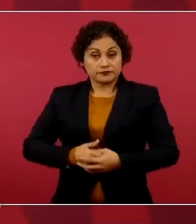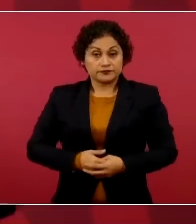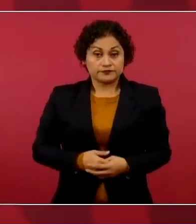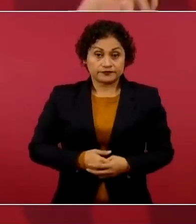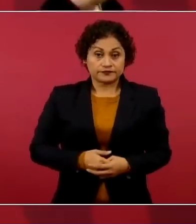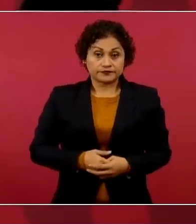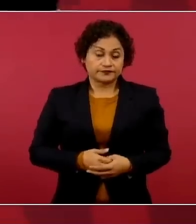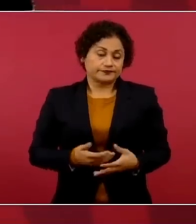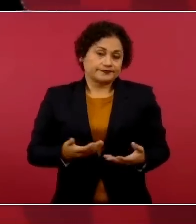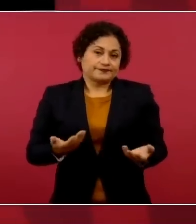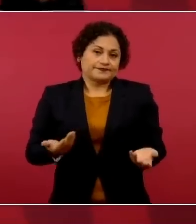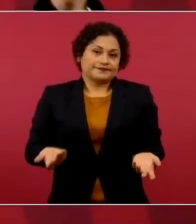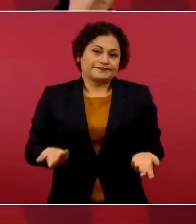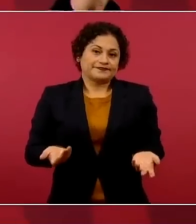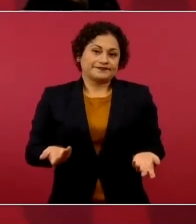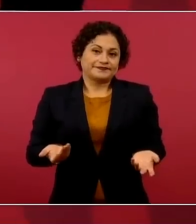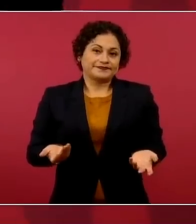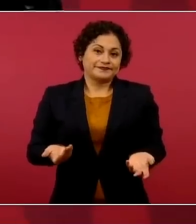Claro,